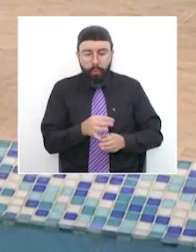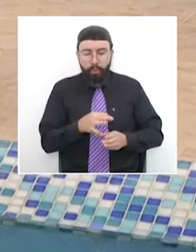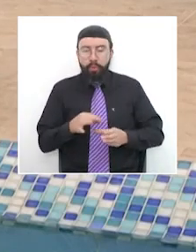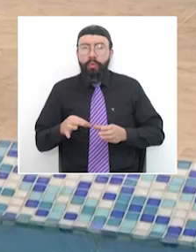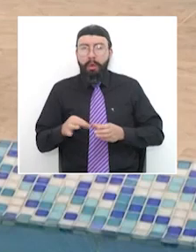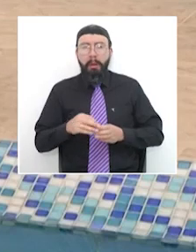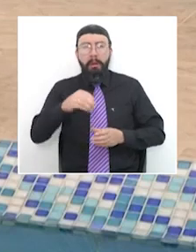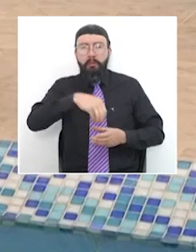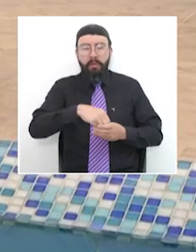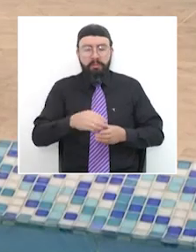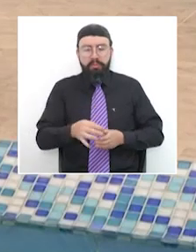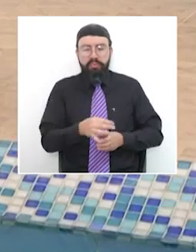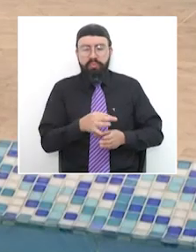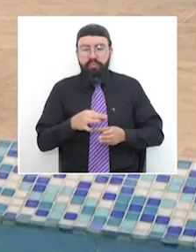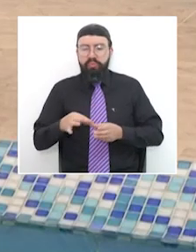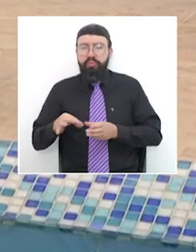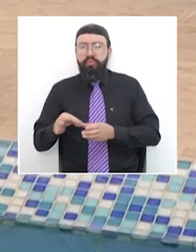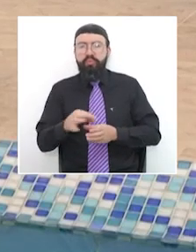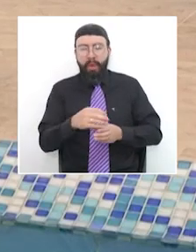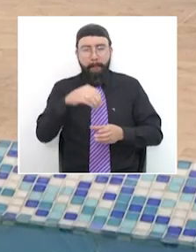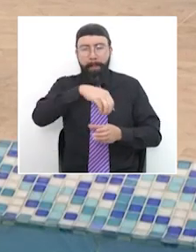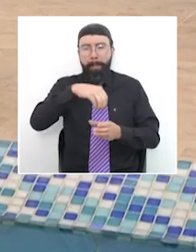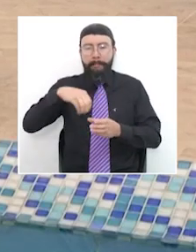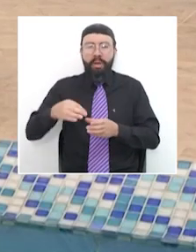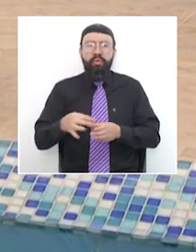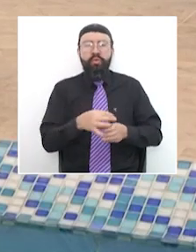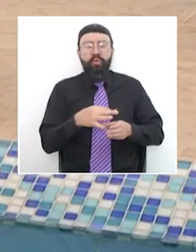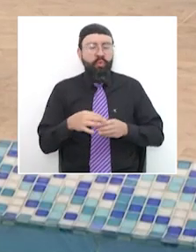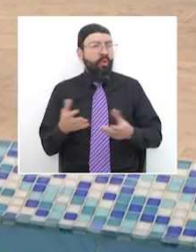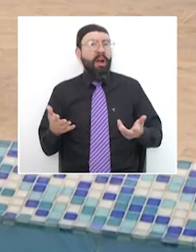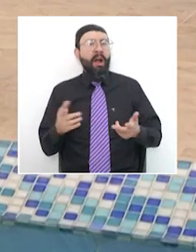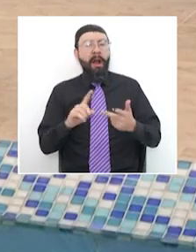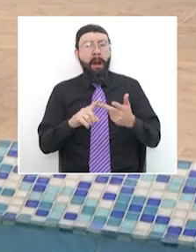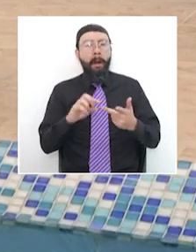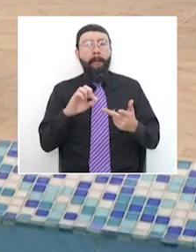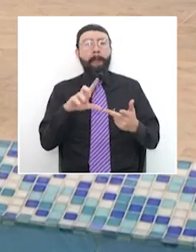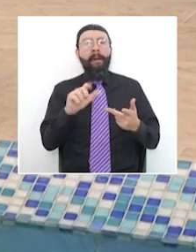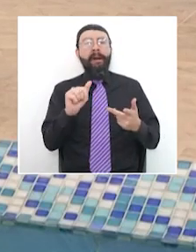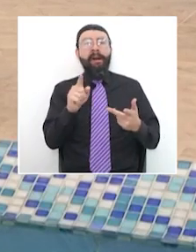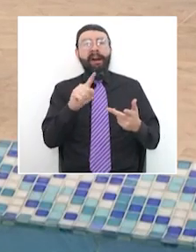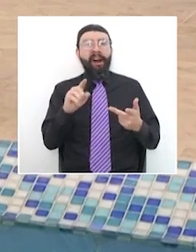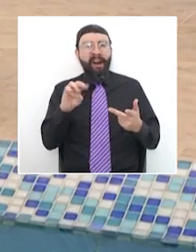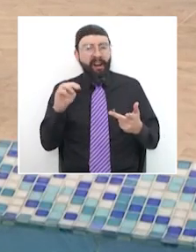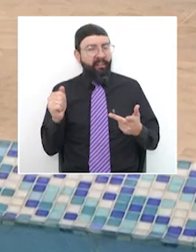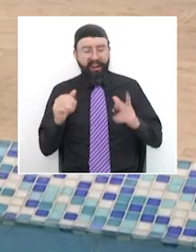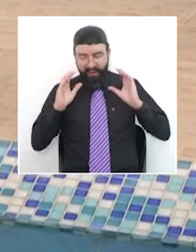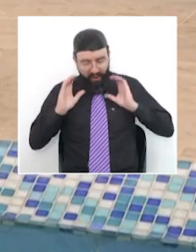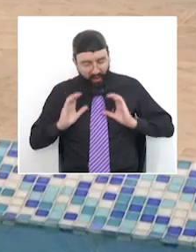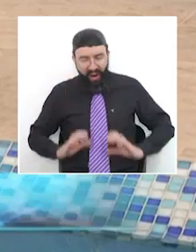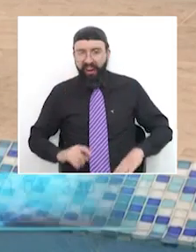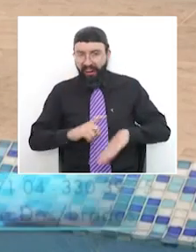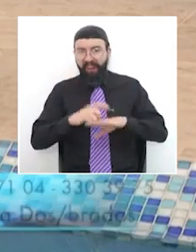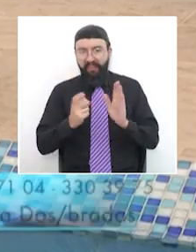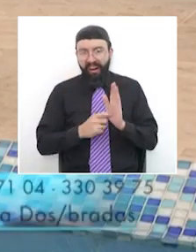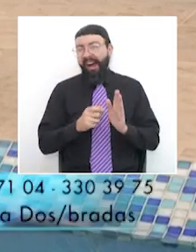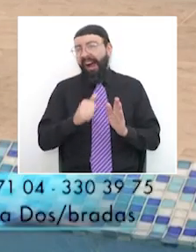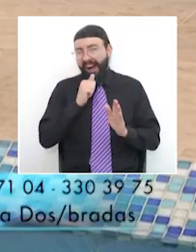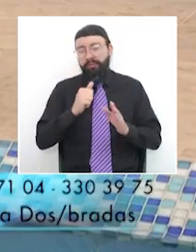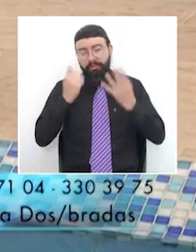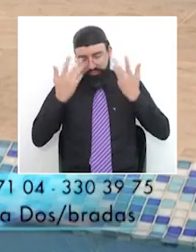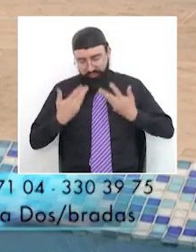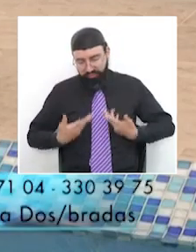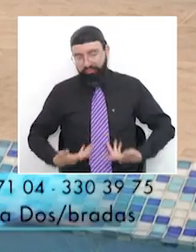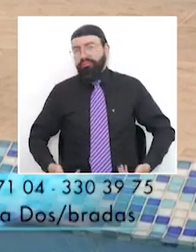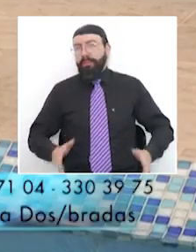el líquido que está por fuera de nuestras células, por el plasma. Somos líquido. Y si vemos la